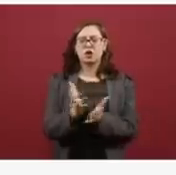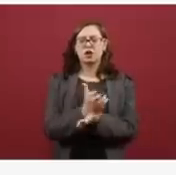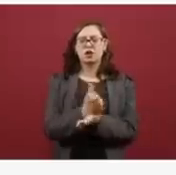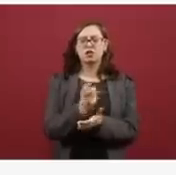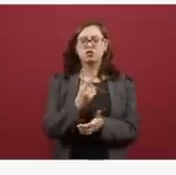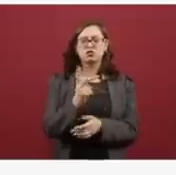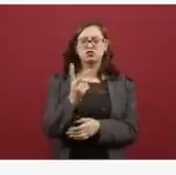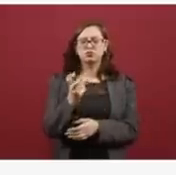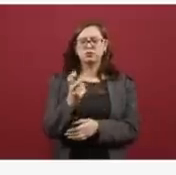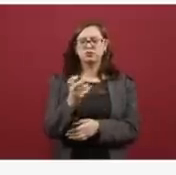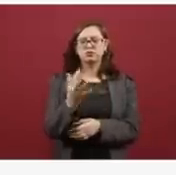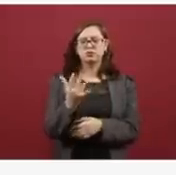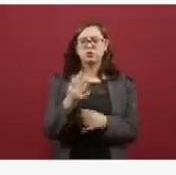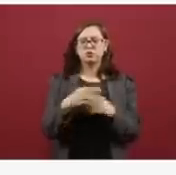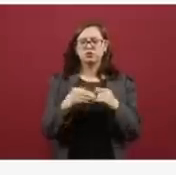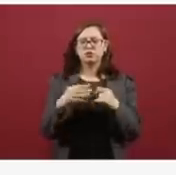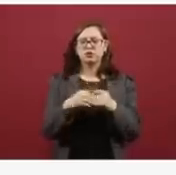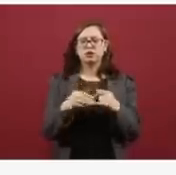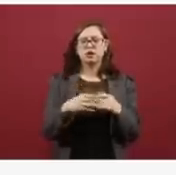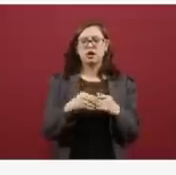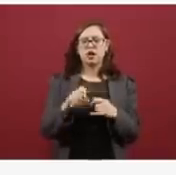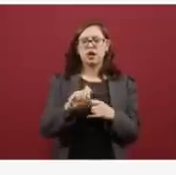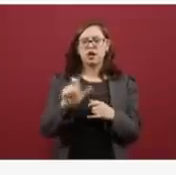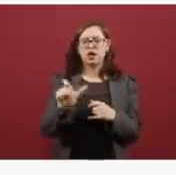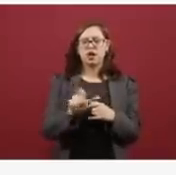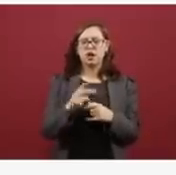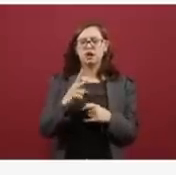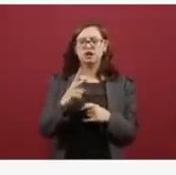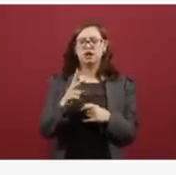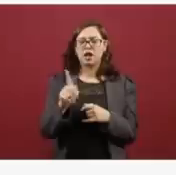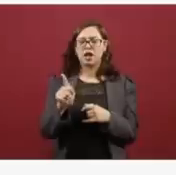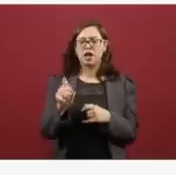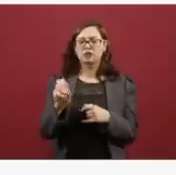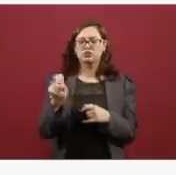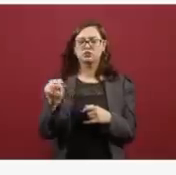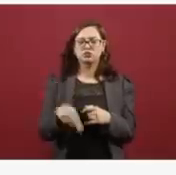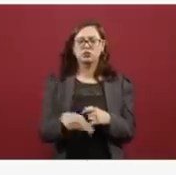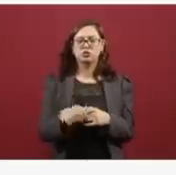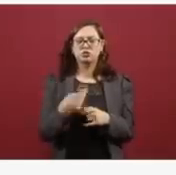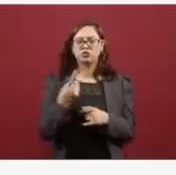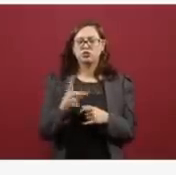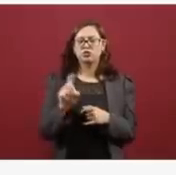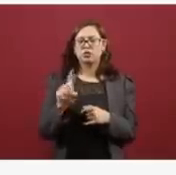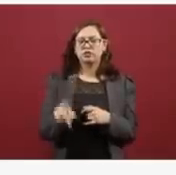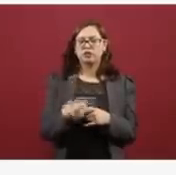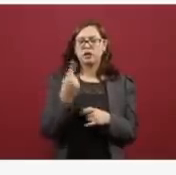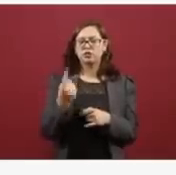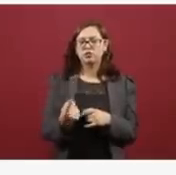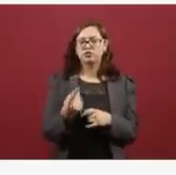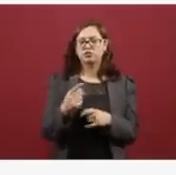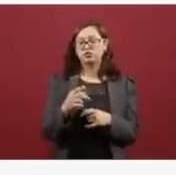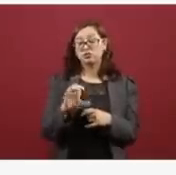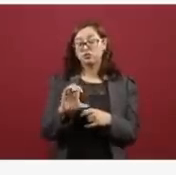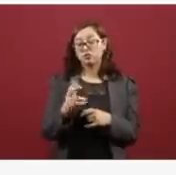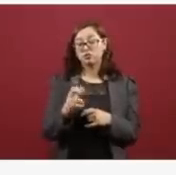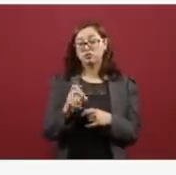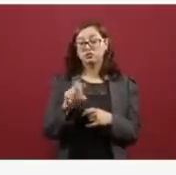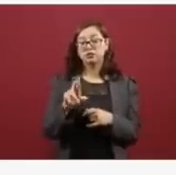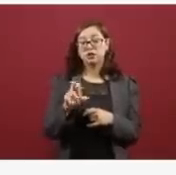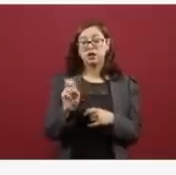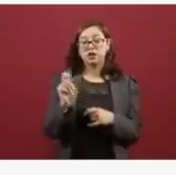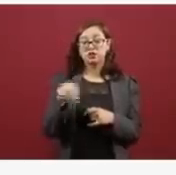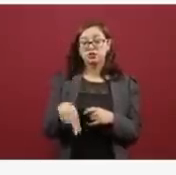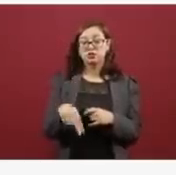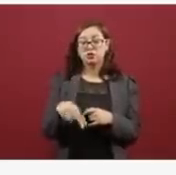centavos exo en el tercer lugar de caro ganándole 231 chevron 2 15 por litro